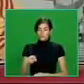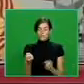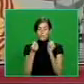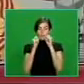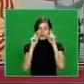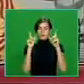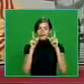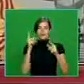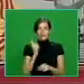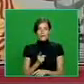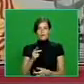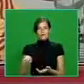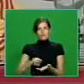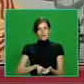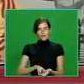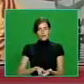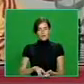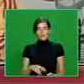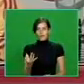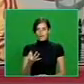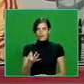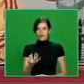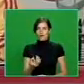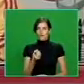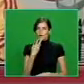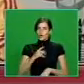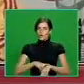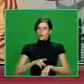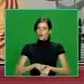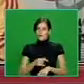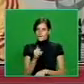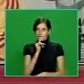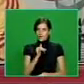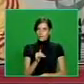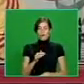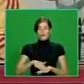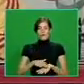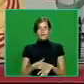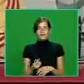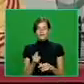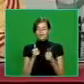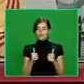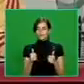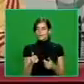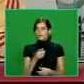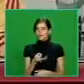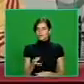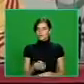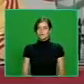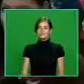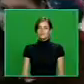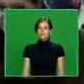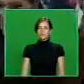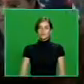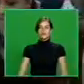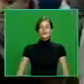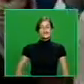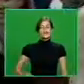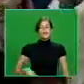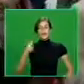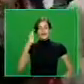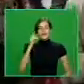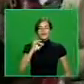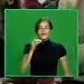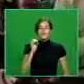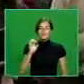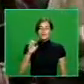deberíamos repetirla dels en un buen horario y anunciarla porque fue impactante yo creo que José